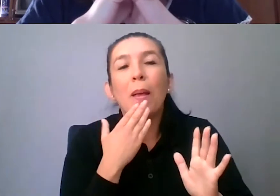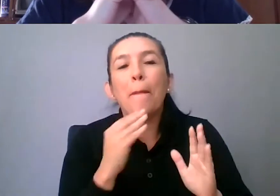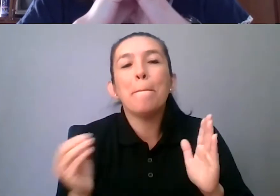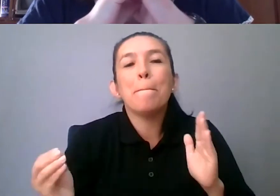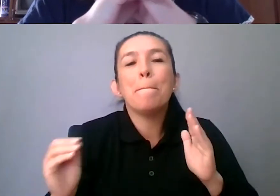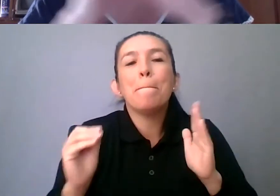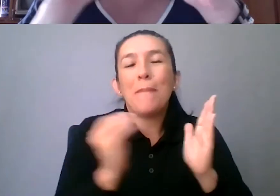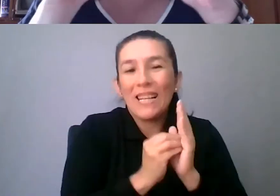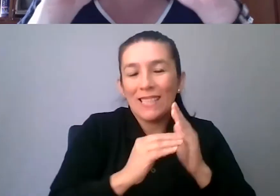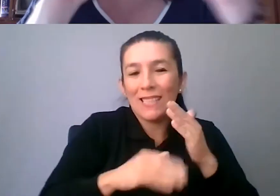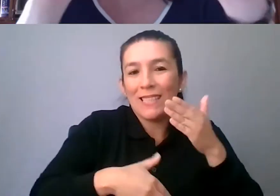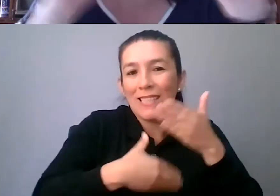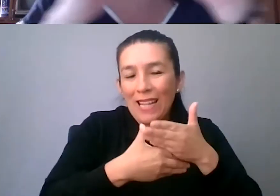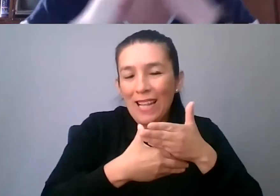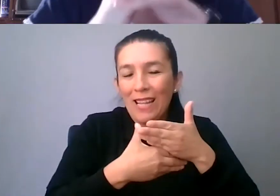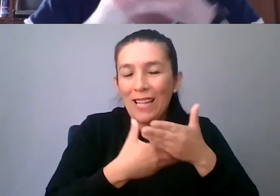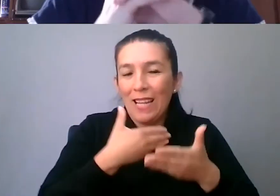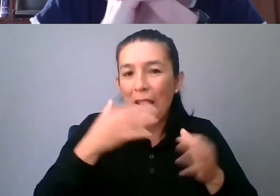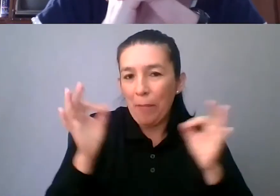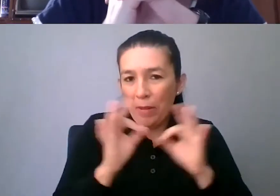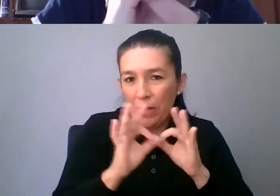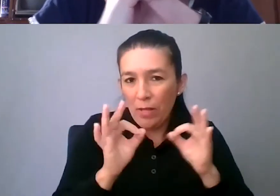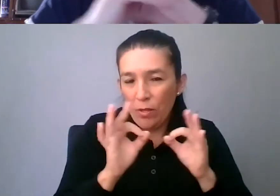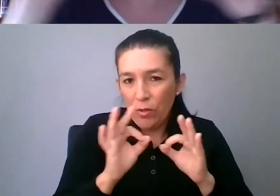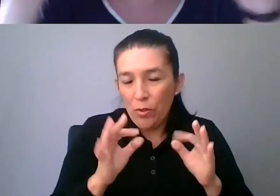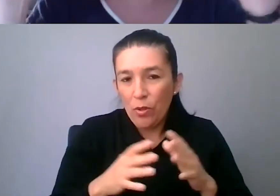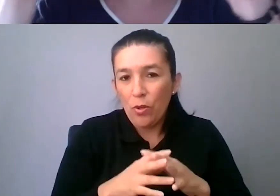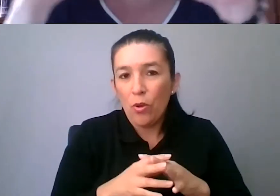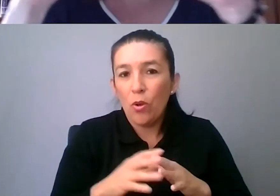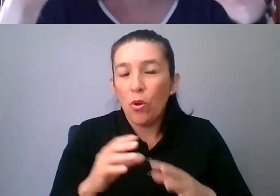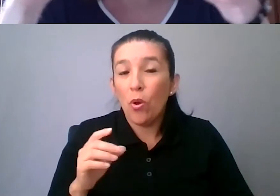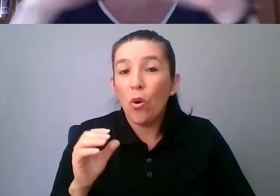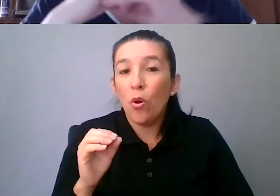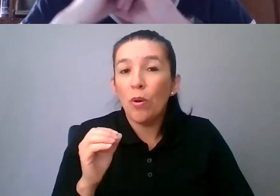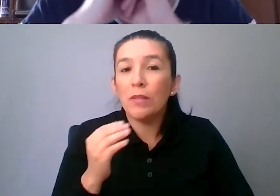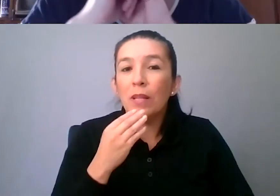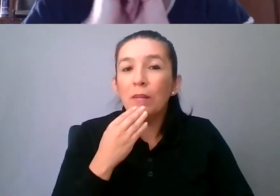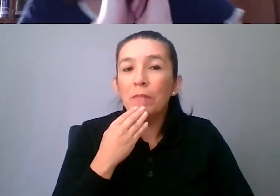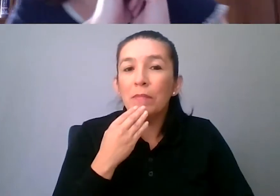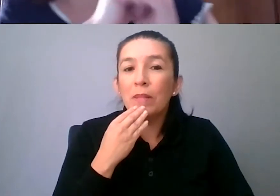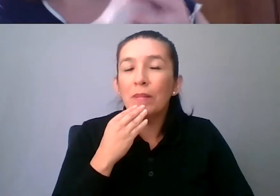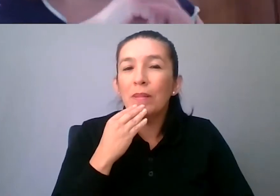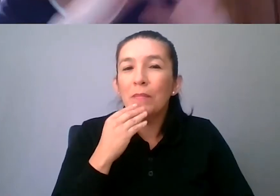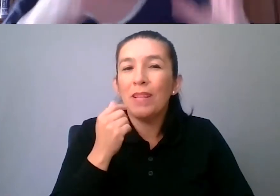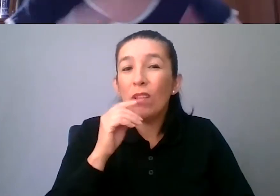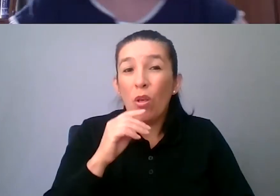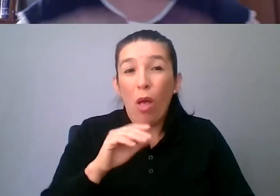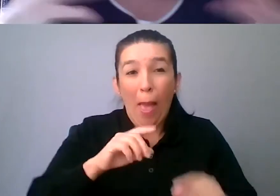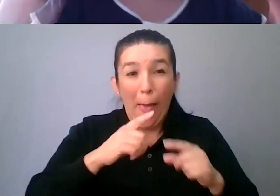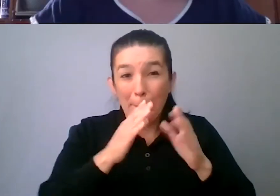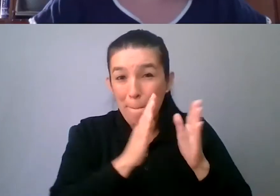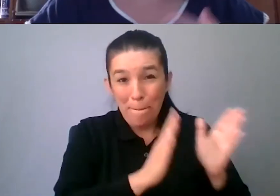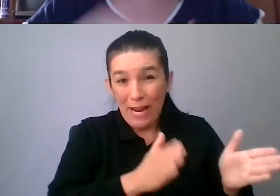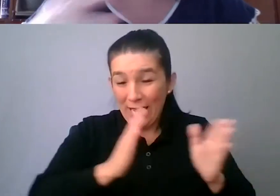decía y el acompañamiento, o en realidad no sé si acompañamiento, yo creo que todo hay que verlo como un todo. La